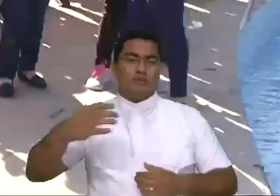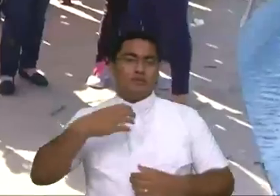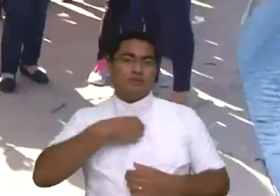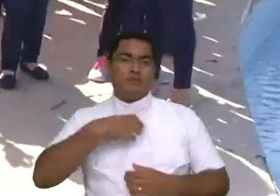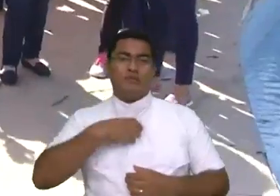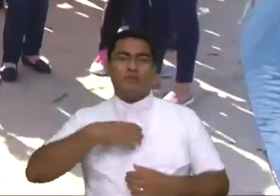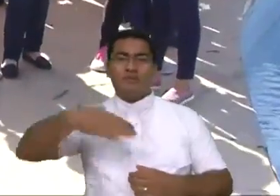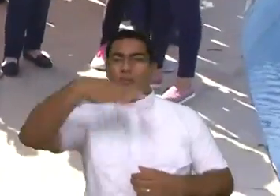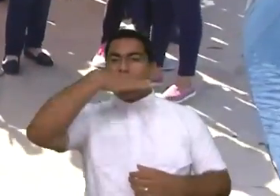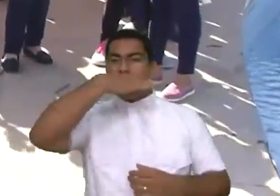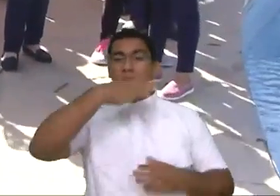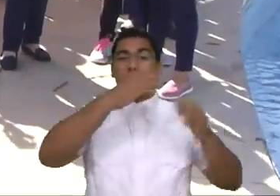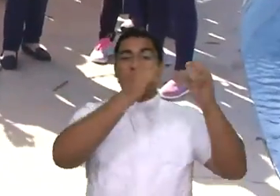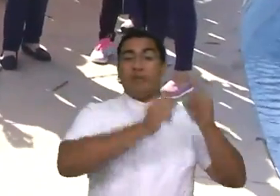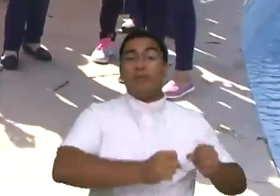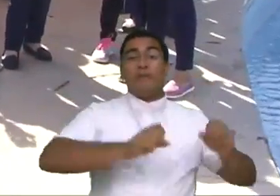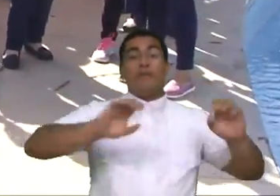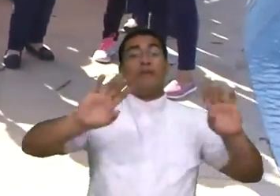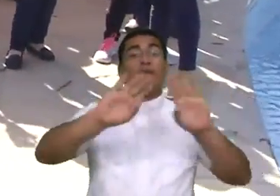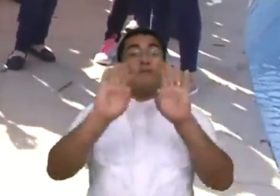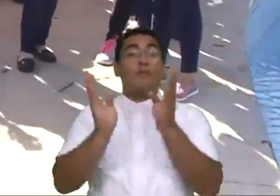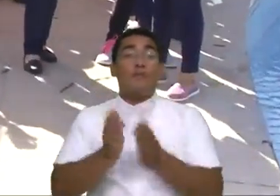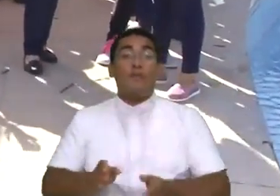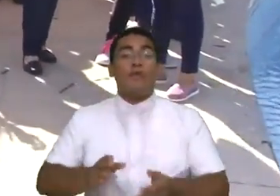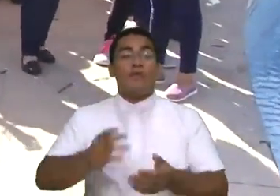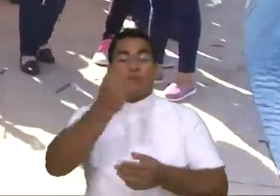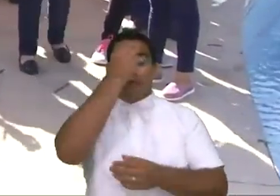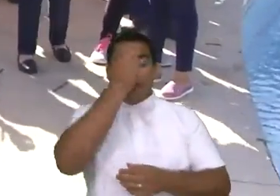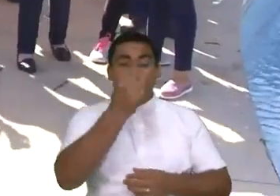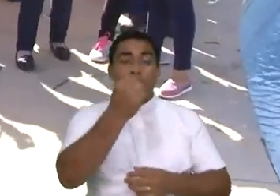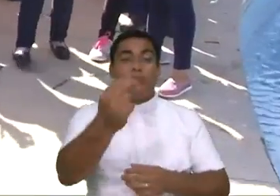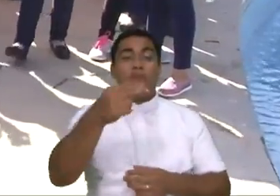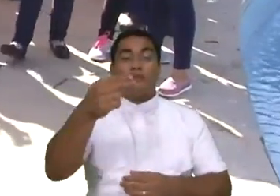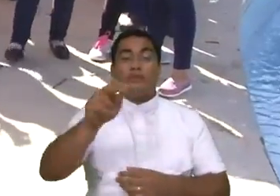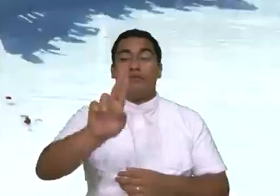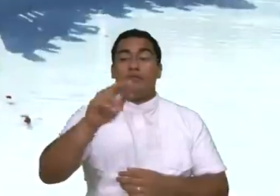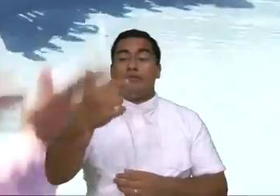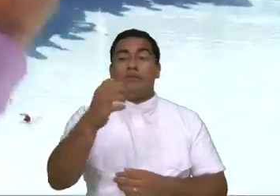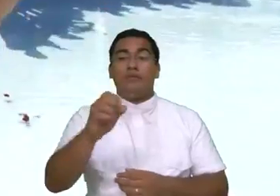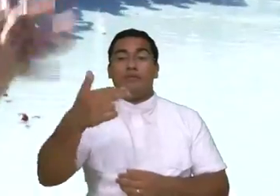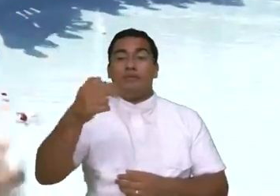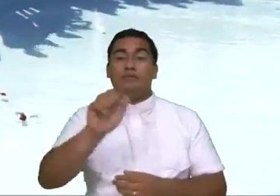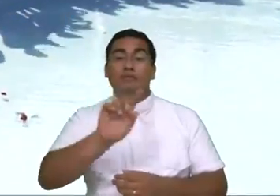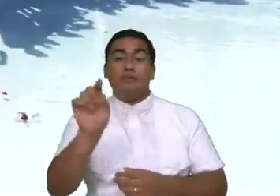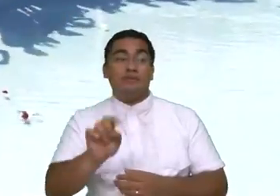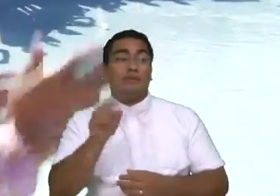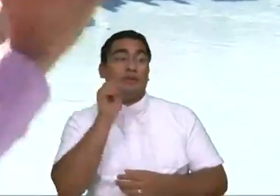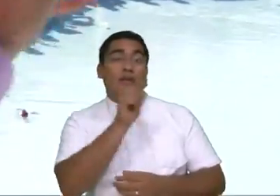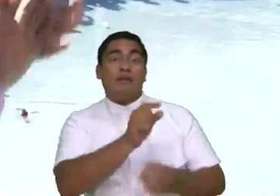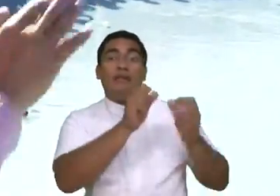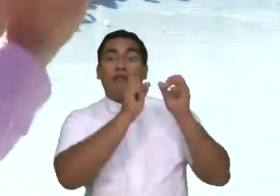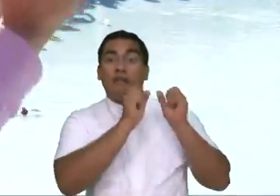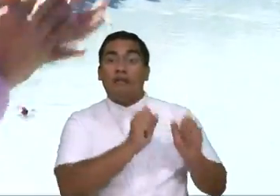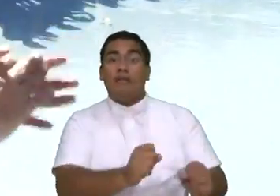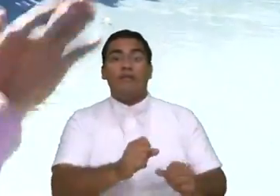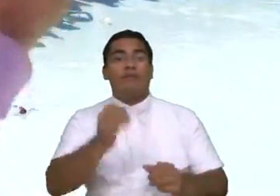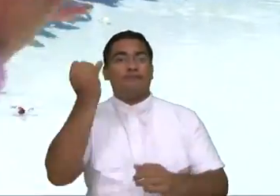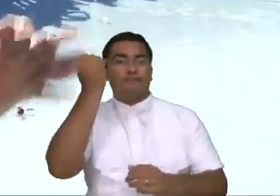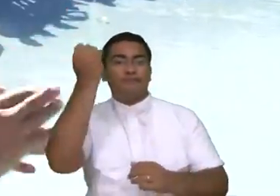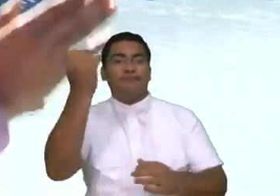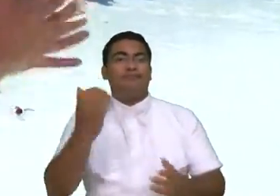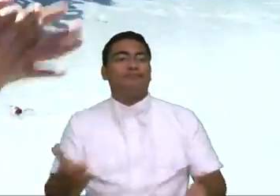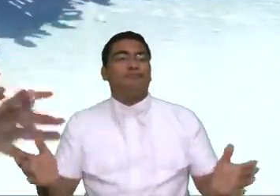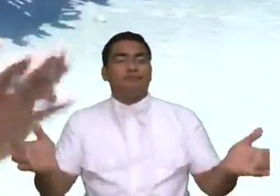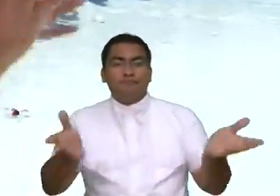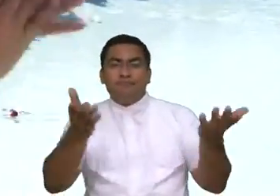revolucionaria, hombres y mujeres rinden homenaje al comandante eterno Hugo Chávez Frías, quien fue un gran precursor de la unidad de los pueblos